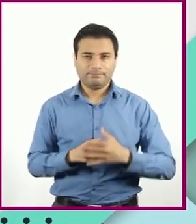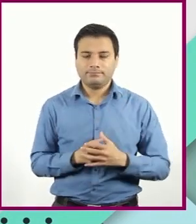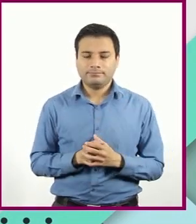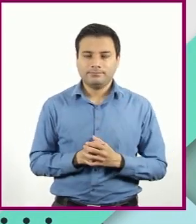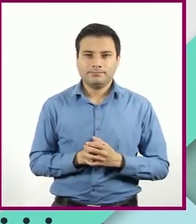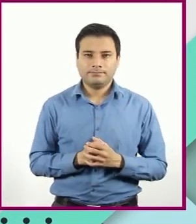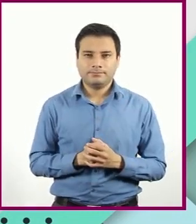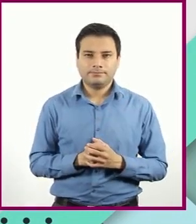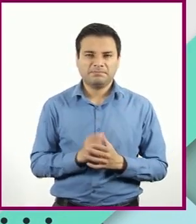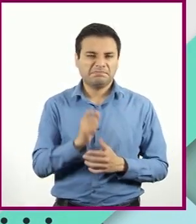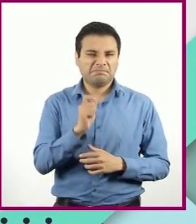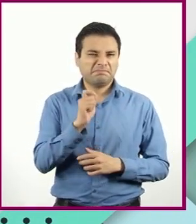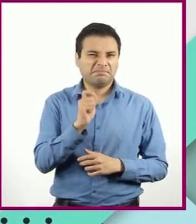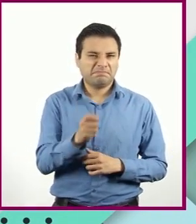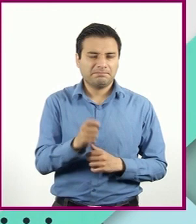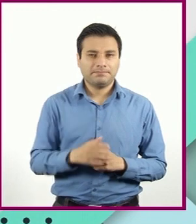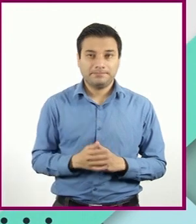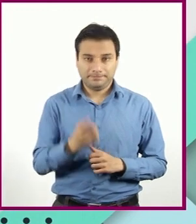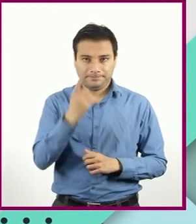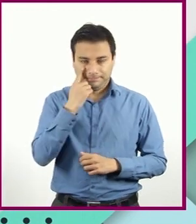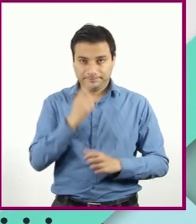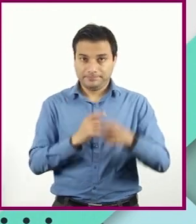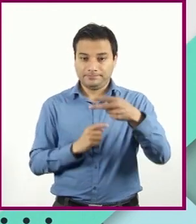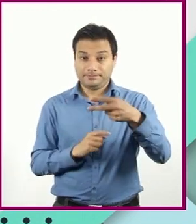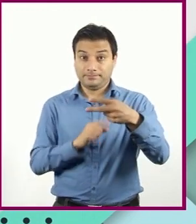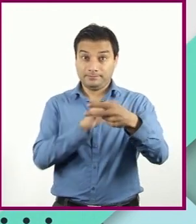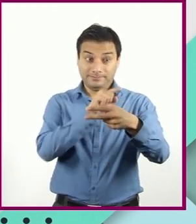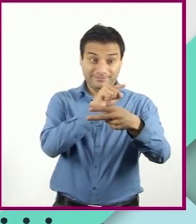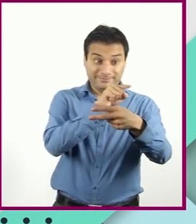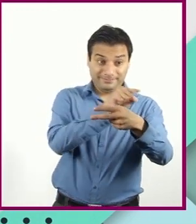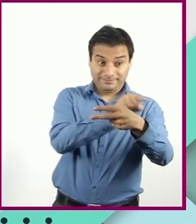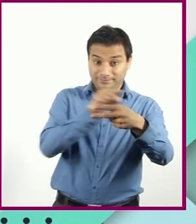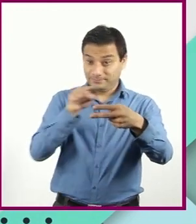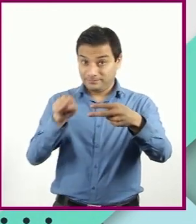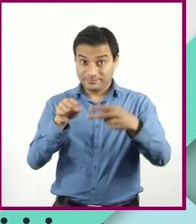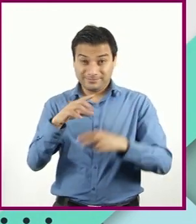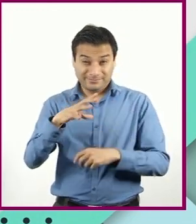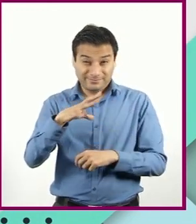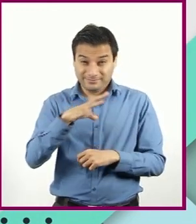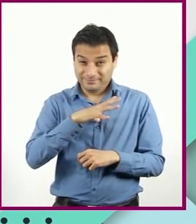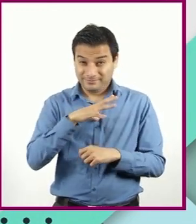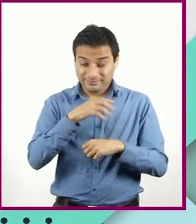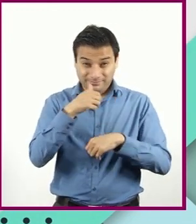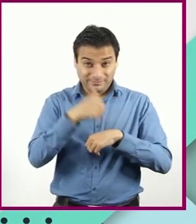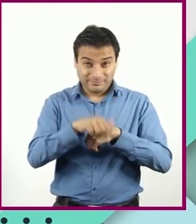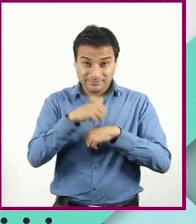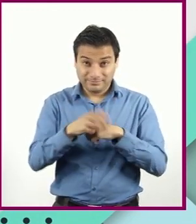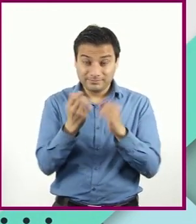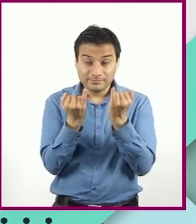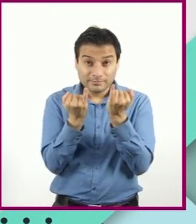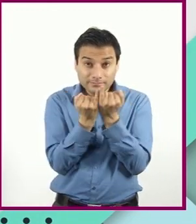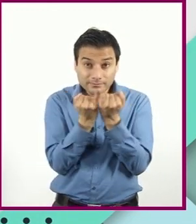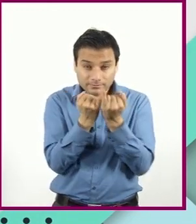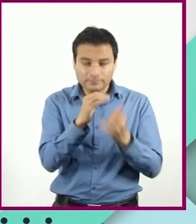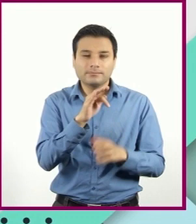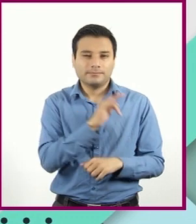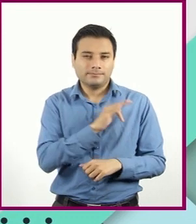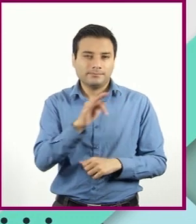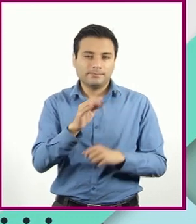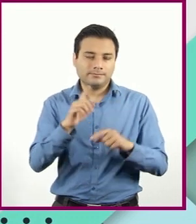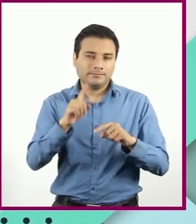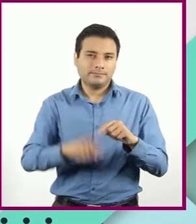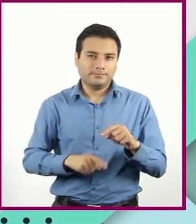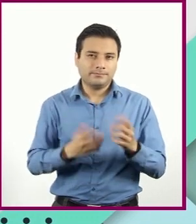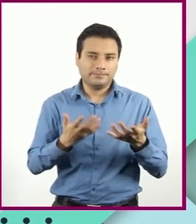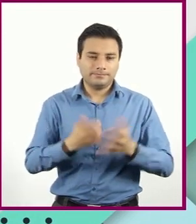cual establece que si en ambos miembros existen términos iguales, estos pueden suprimirse y la igualdad se mantiene.